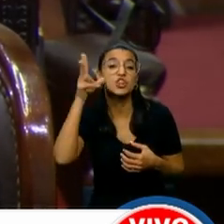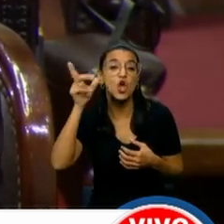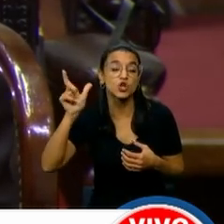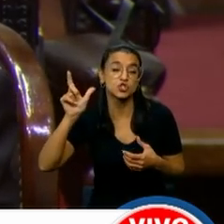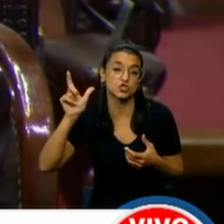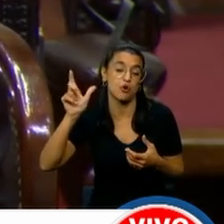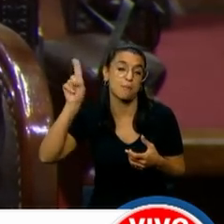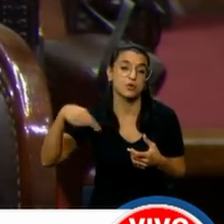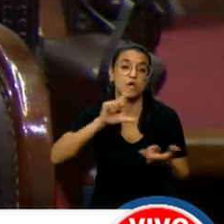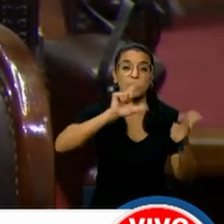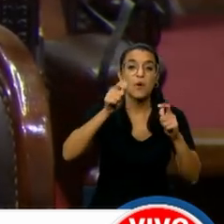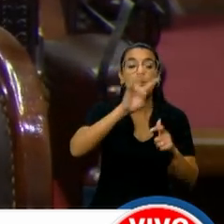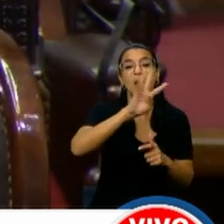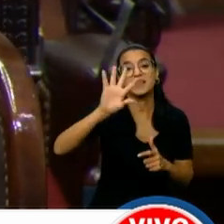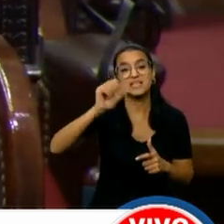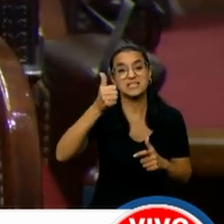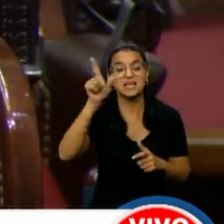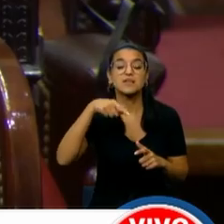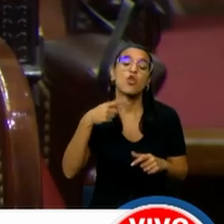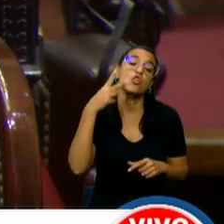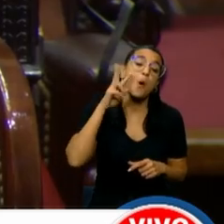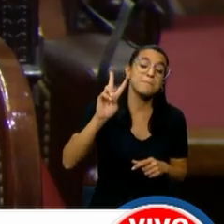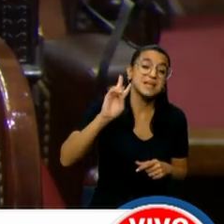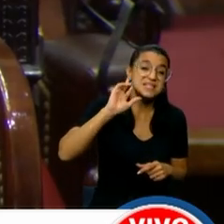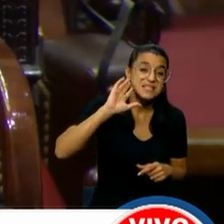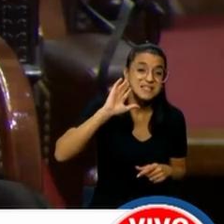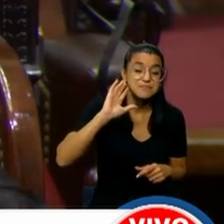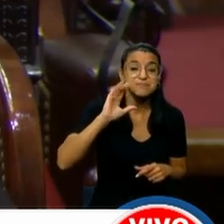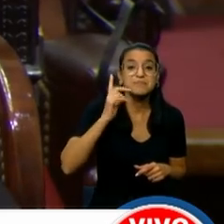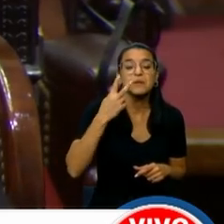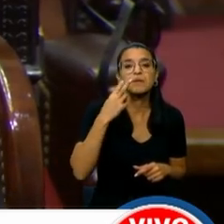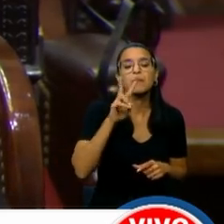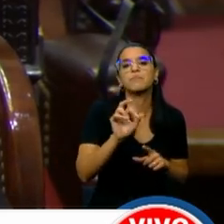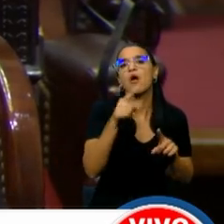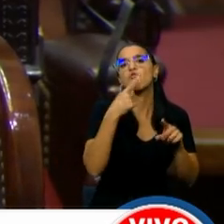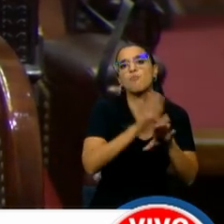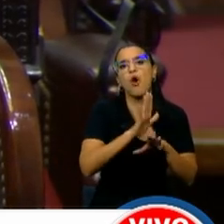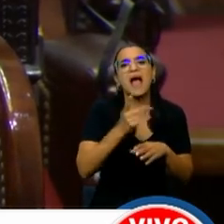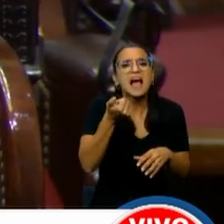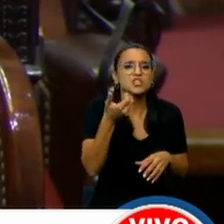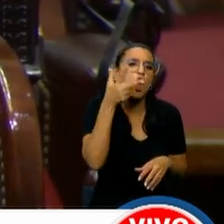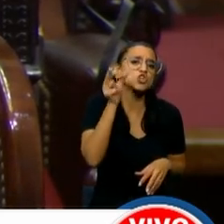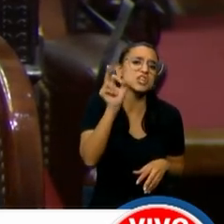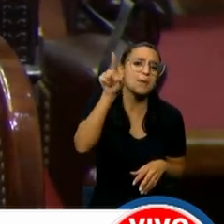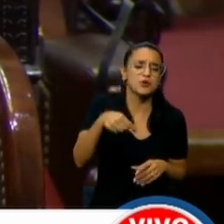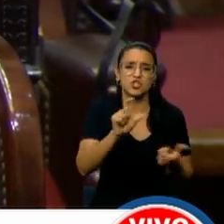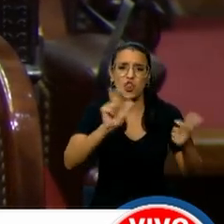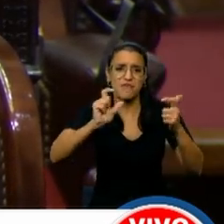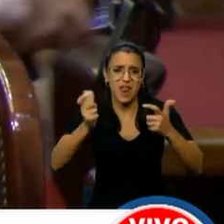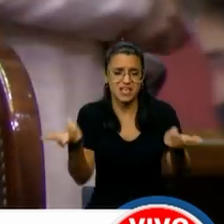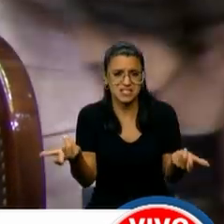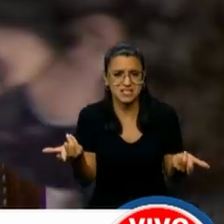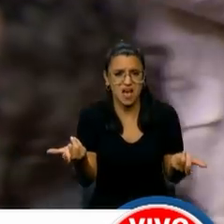por el 46 y ya en el 2019 casi por el 80 por ciento la verdad yo le